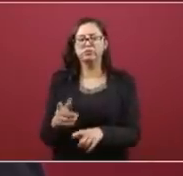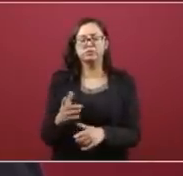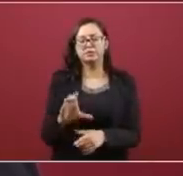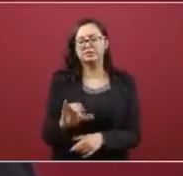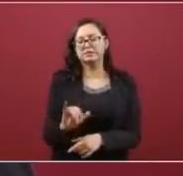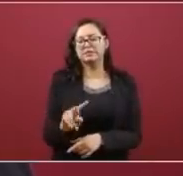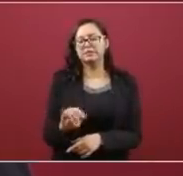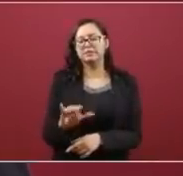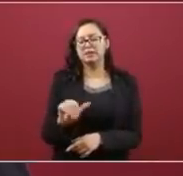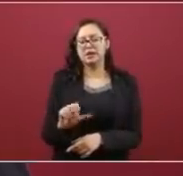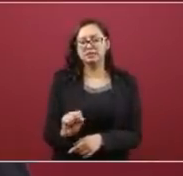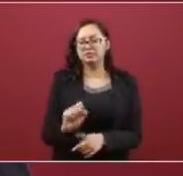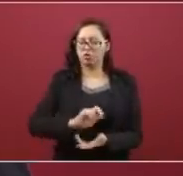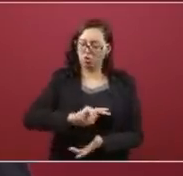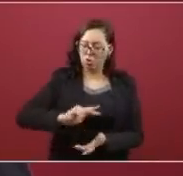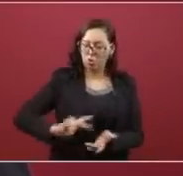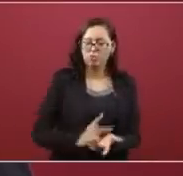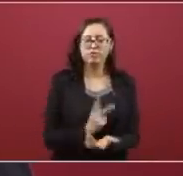restablecer